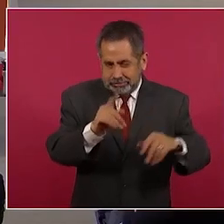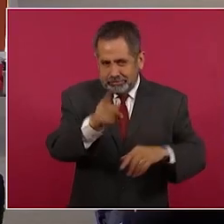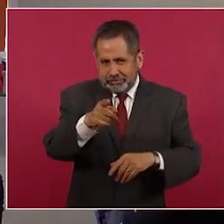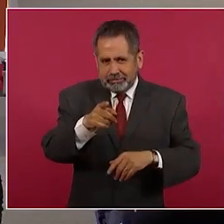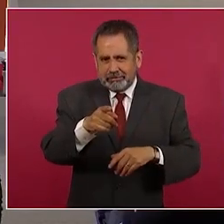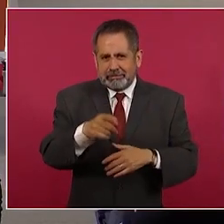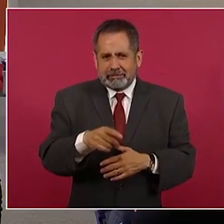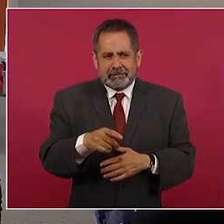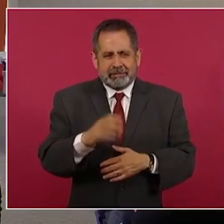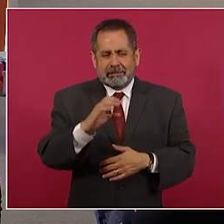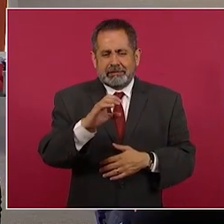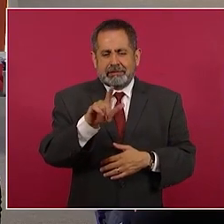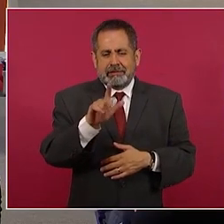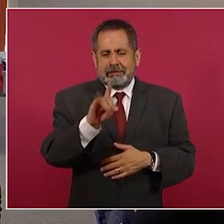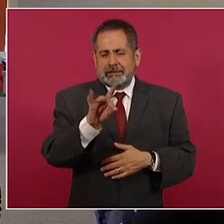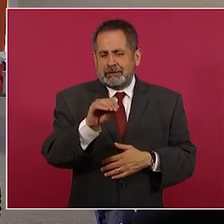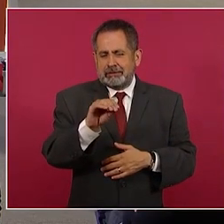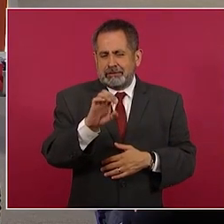Claudio X. González,